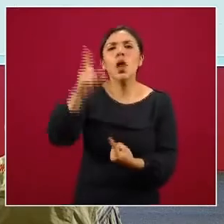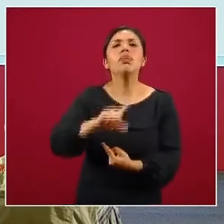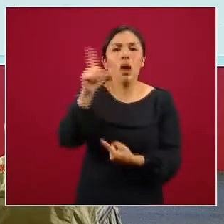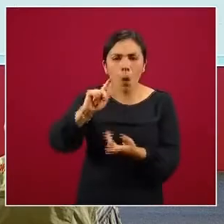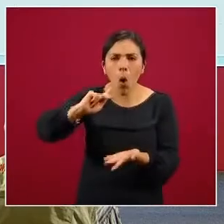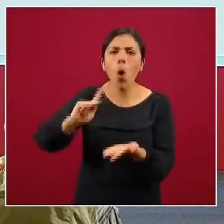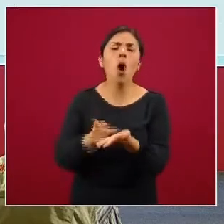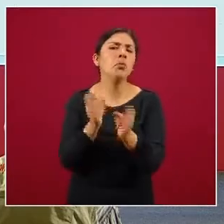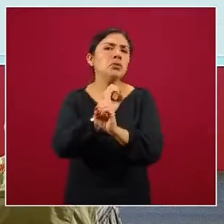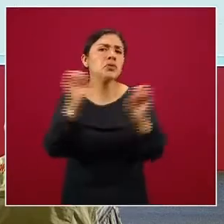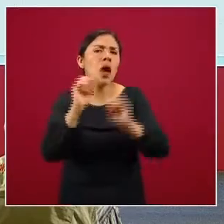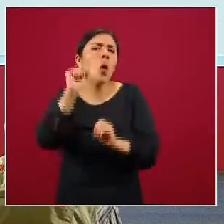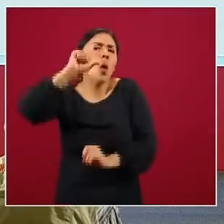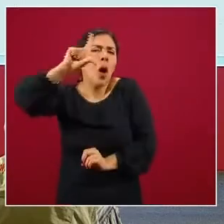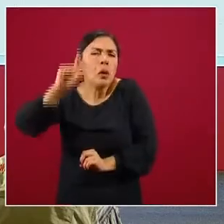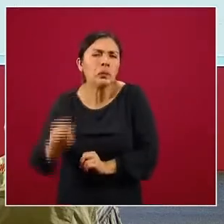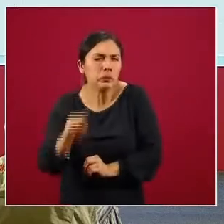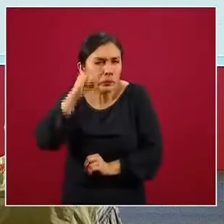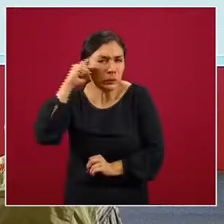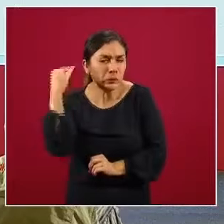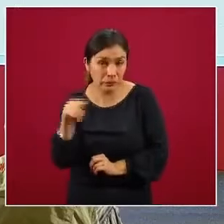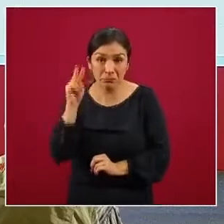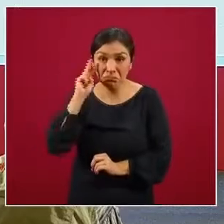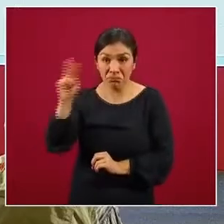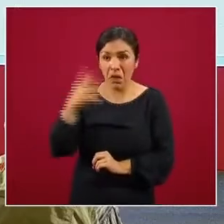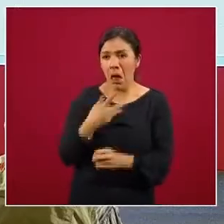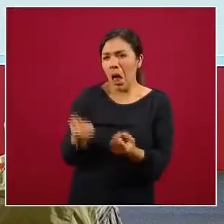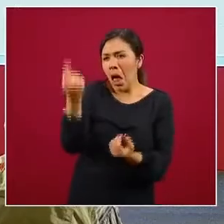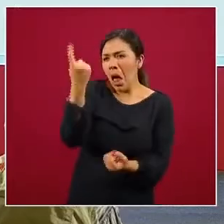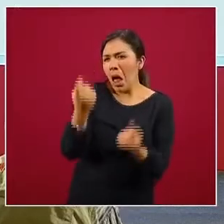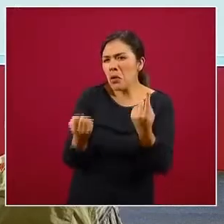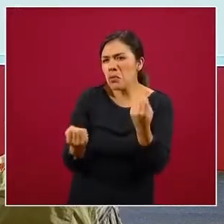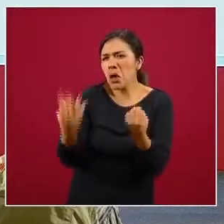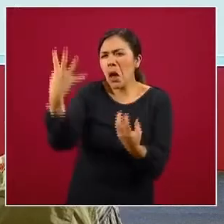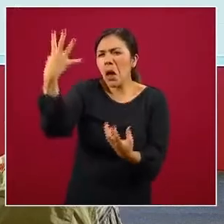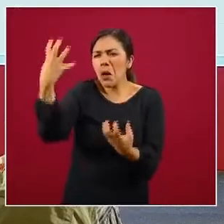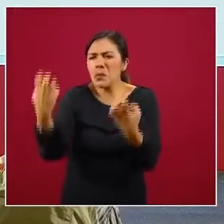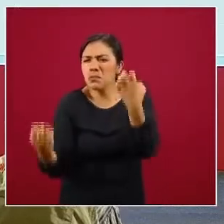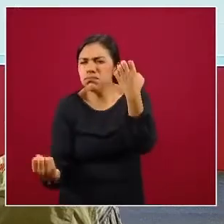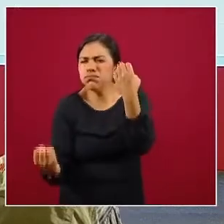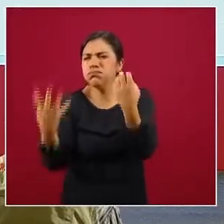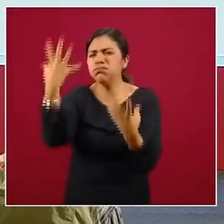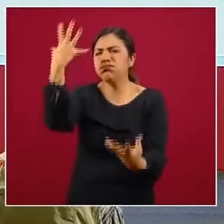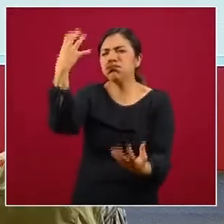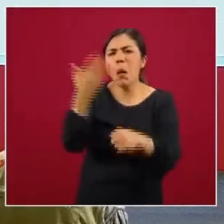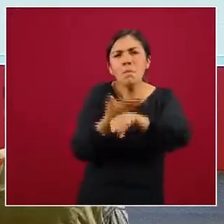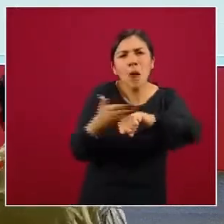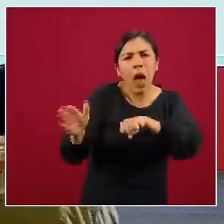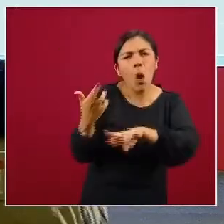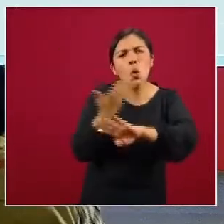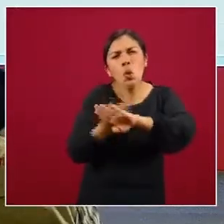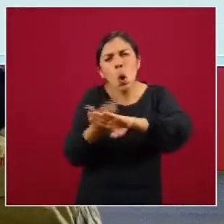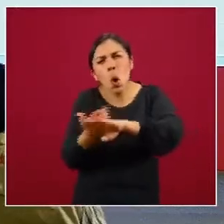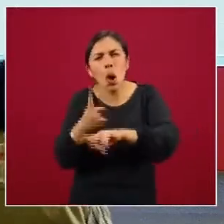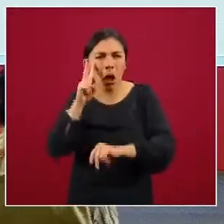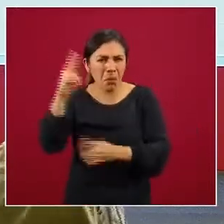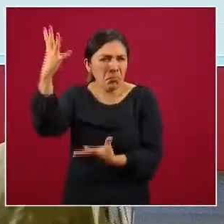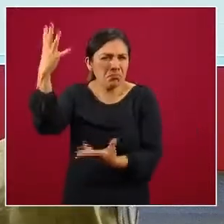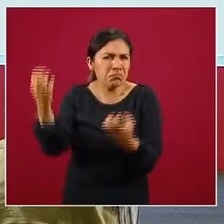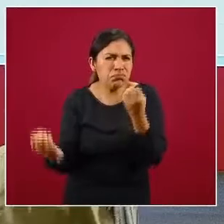tener casos o tener muy poquitos. Vean ustedes cómo hay algunos que prenden, apagan, ahí se volvió blanco otra vez,